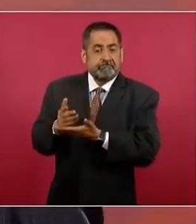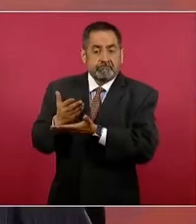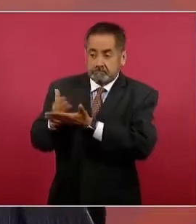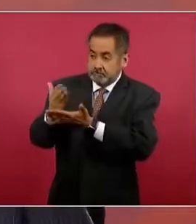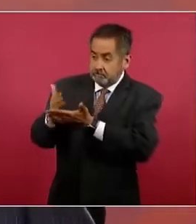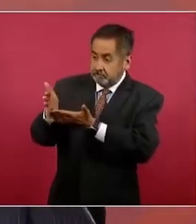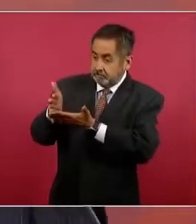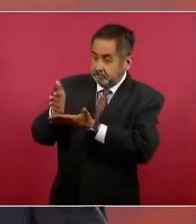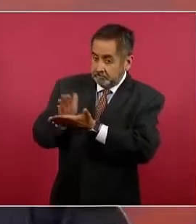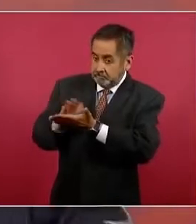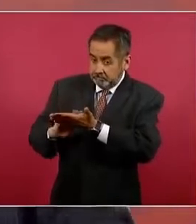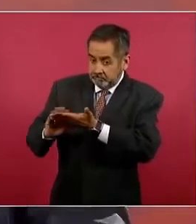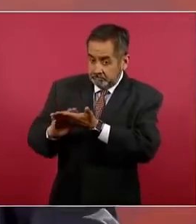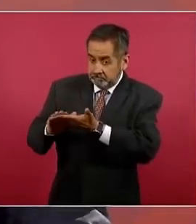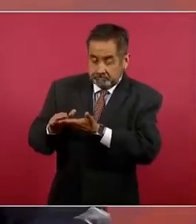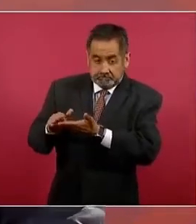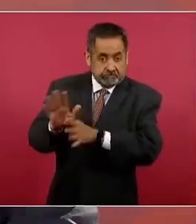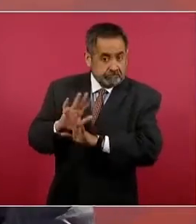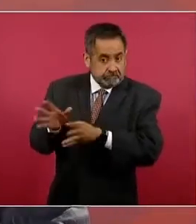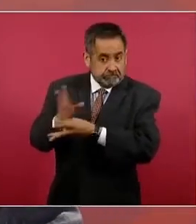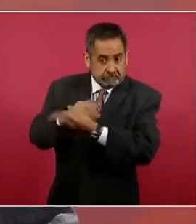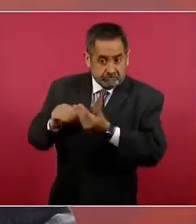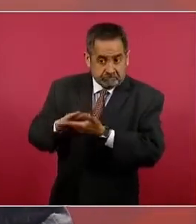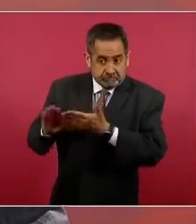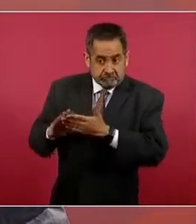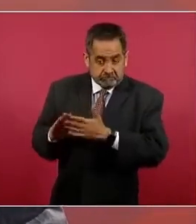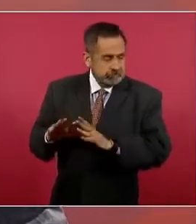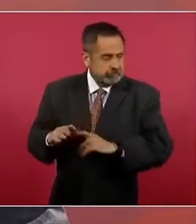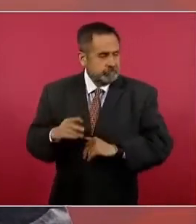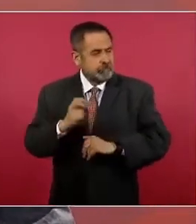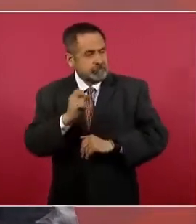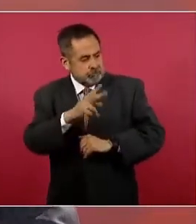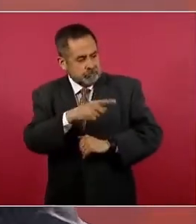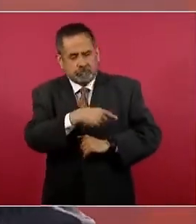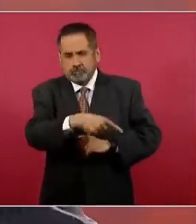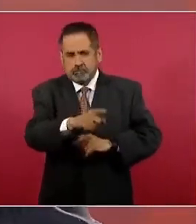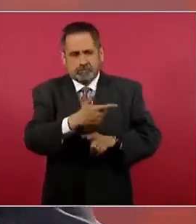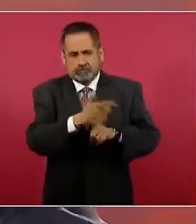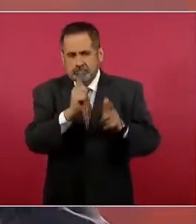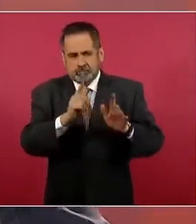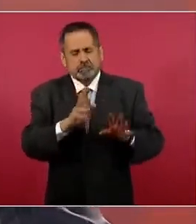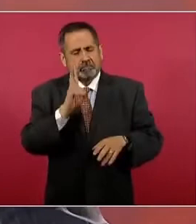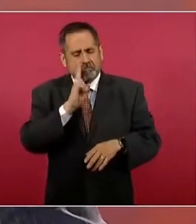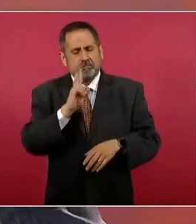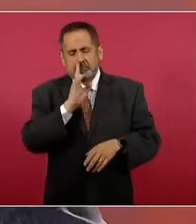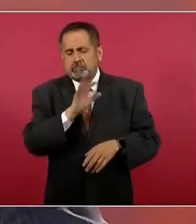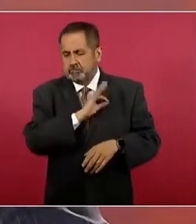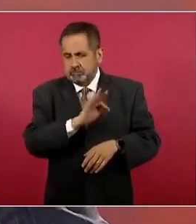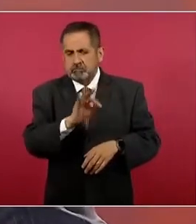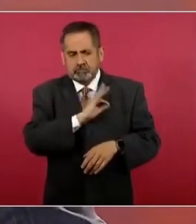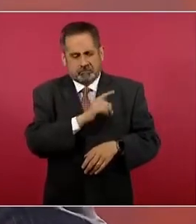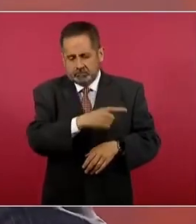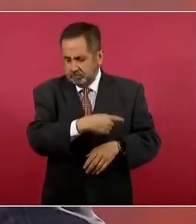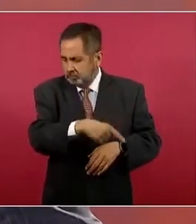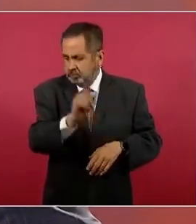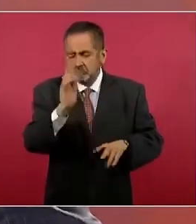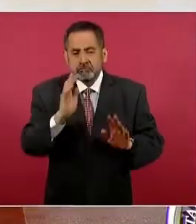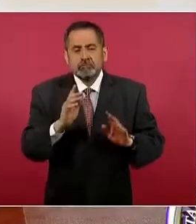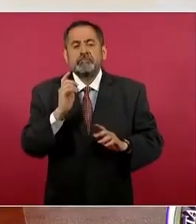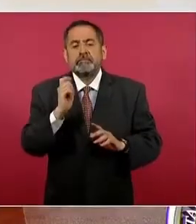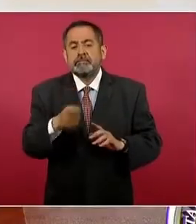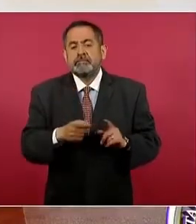daño, él va a tener pues posibilidades